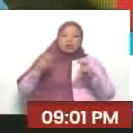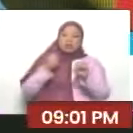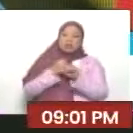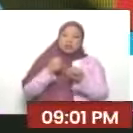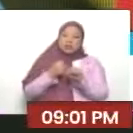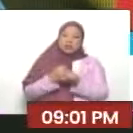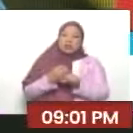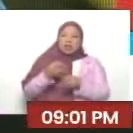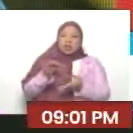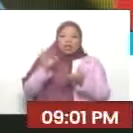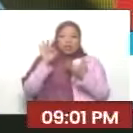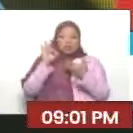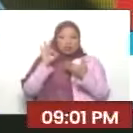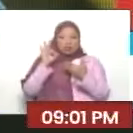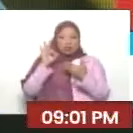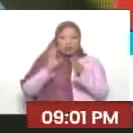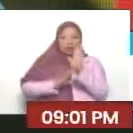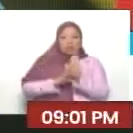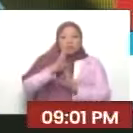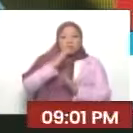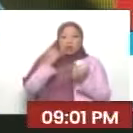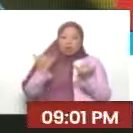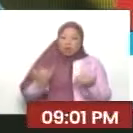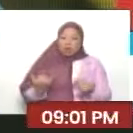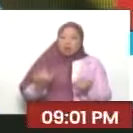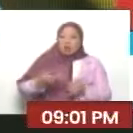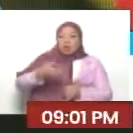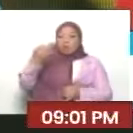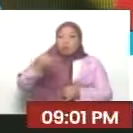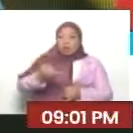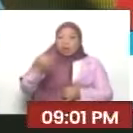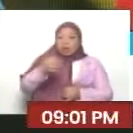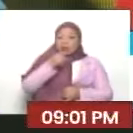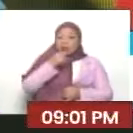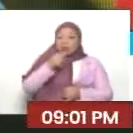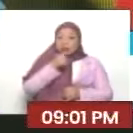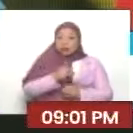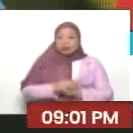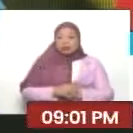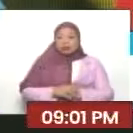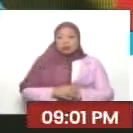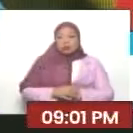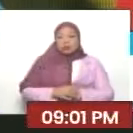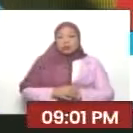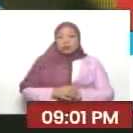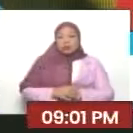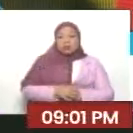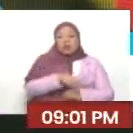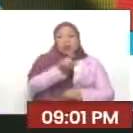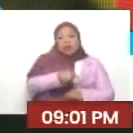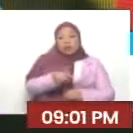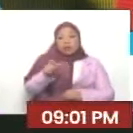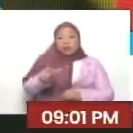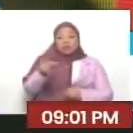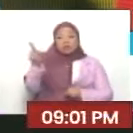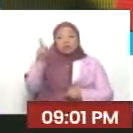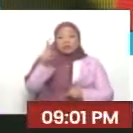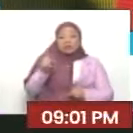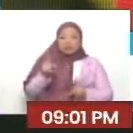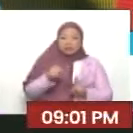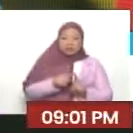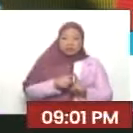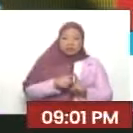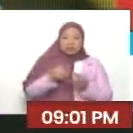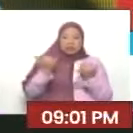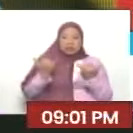en el tema del café, ha avanzado de una manera extraordinaria. De verdad, las estadísticas hablan por sí